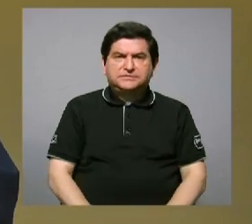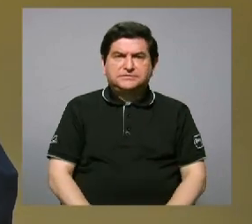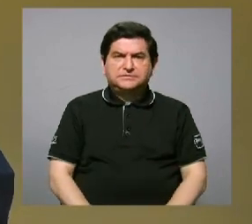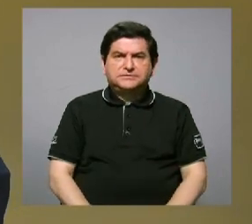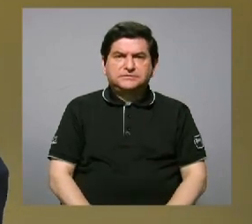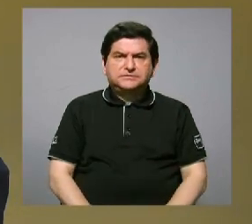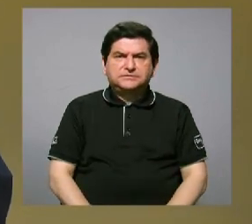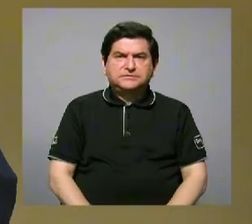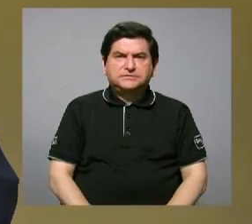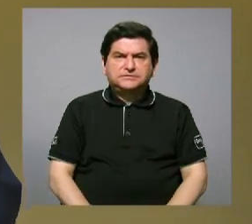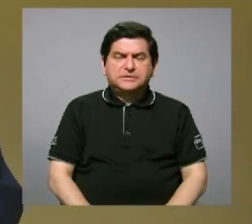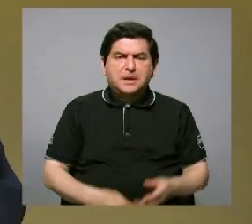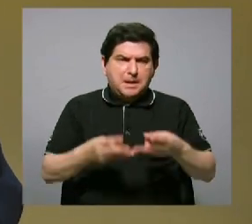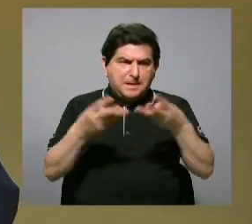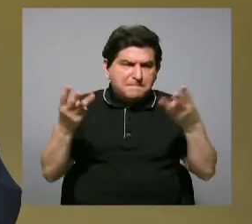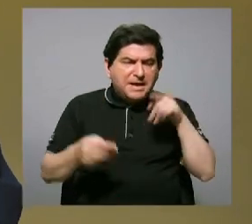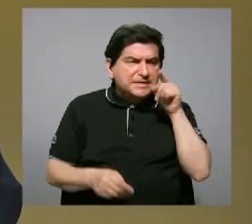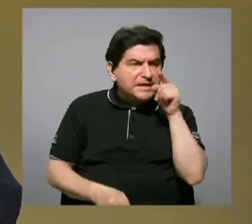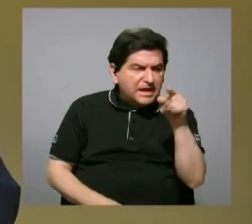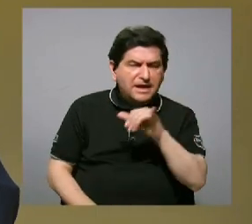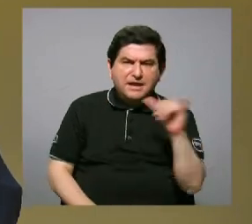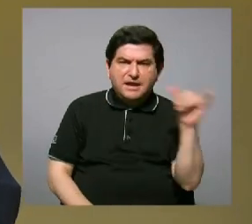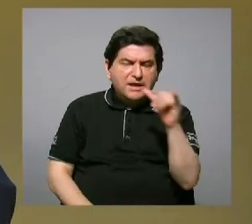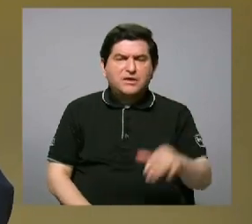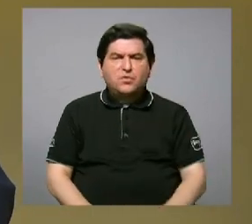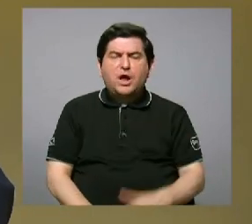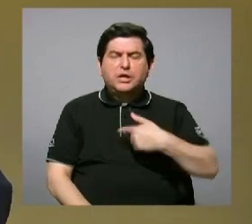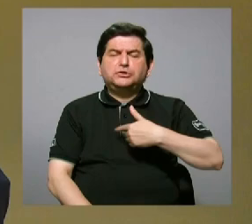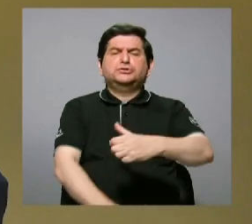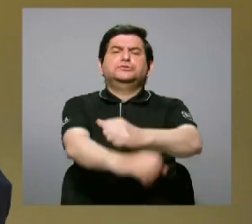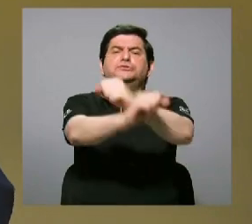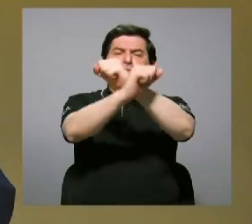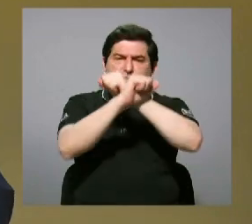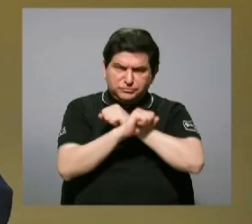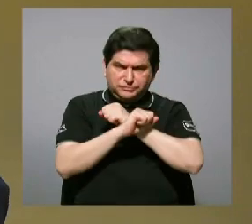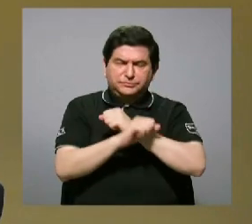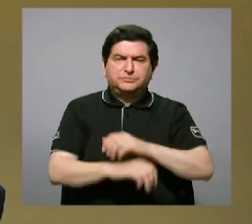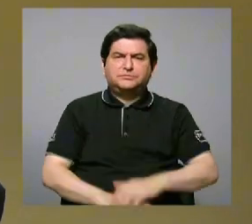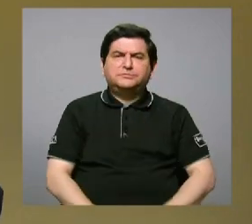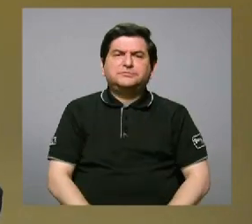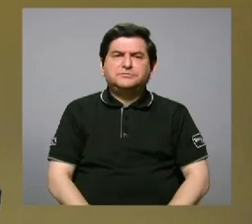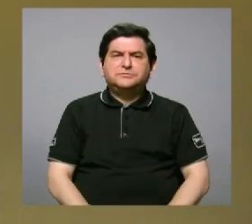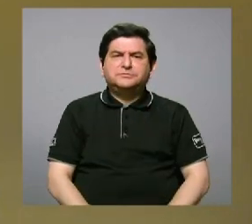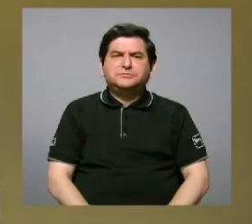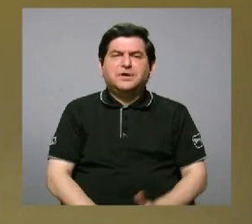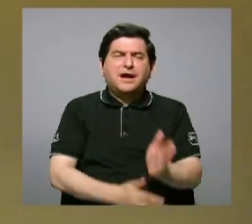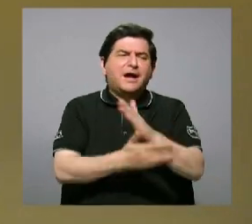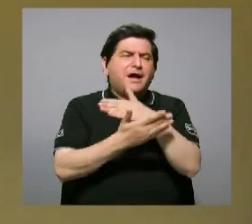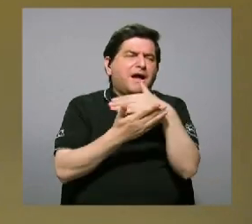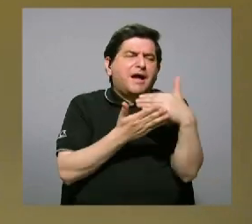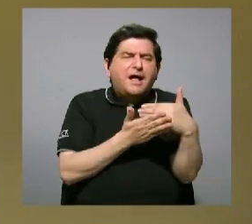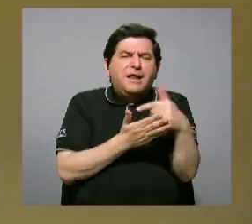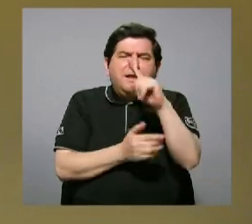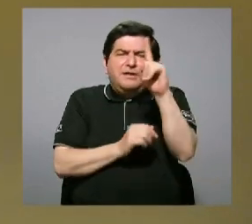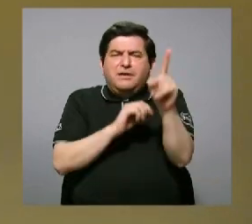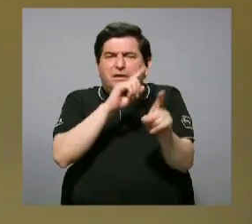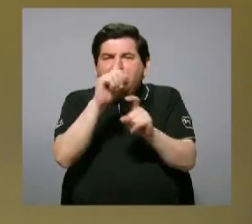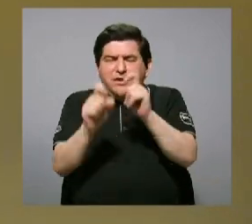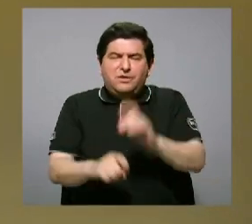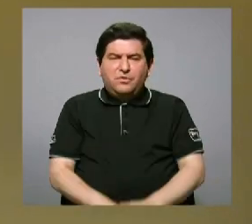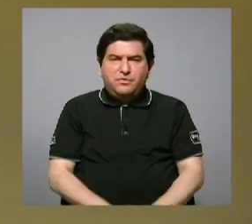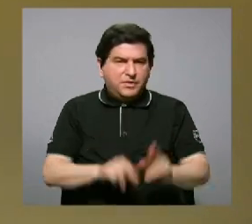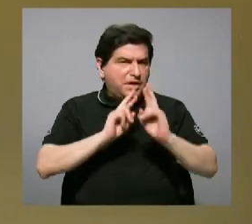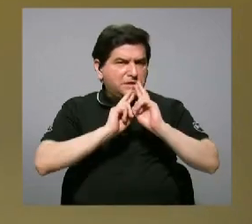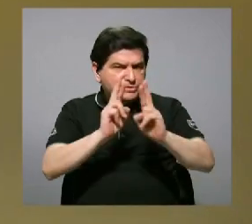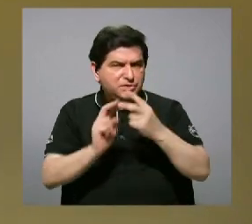tanto el material que hay ahí como que estoy seguro que algunas preguntas, si no se las